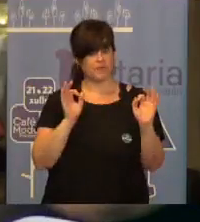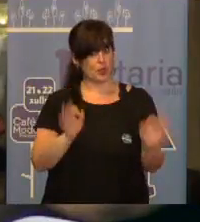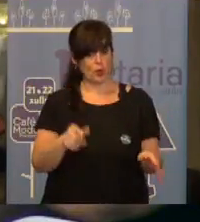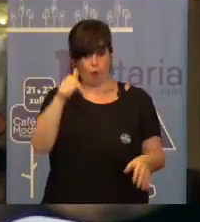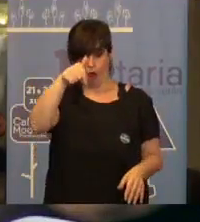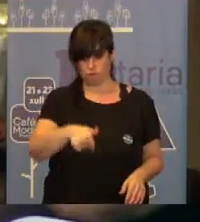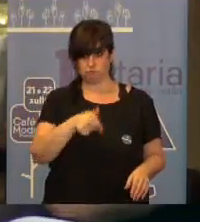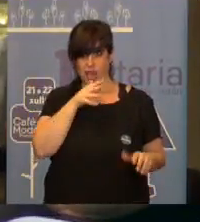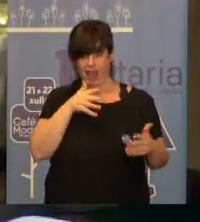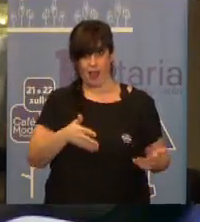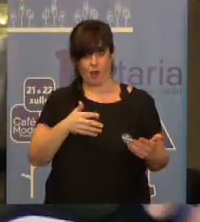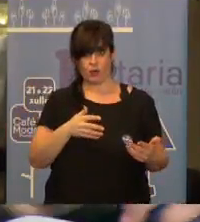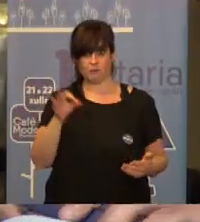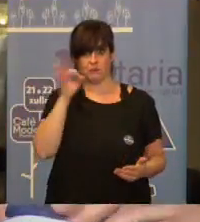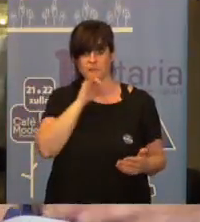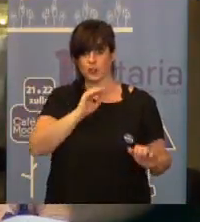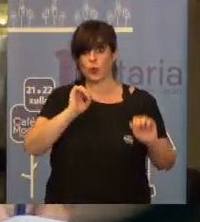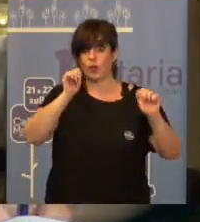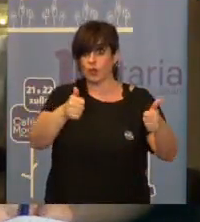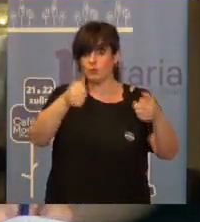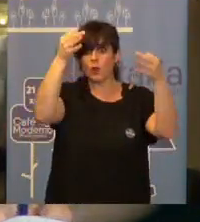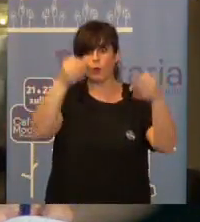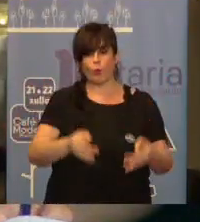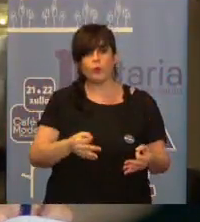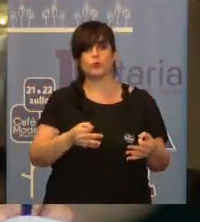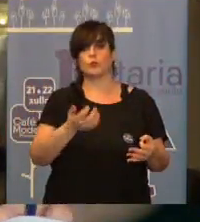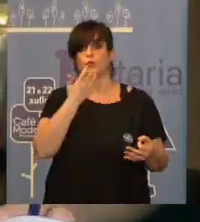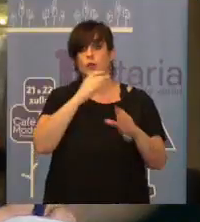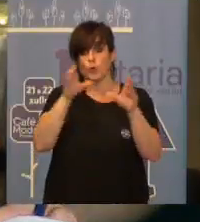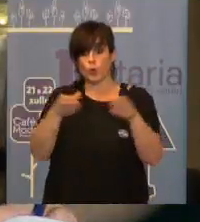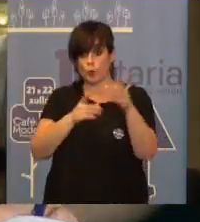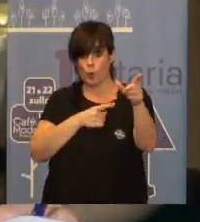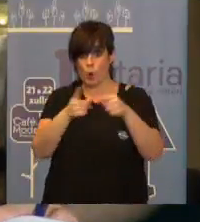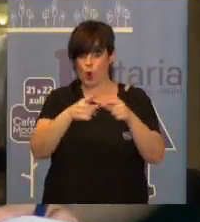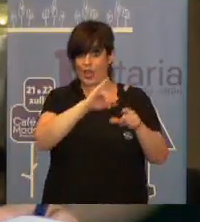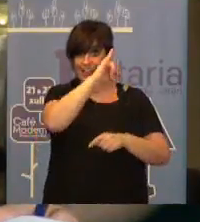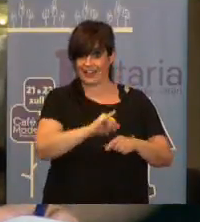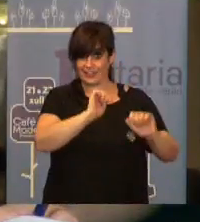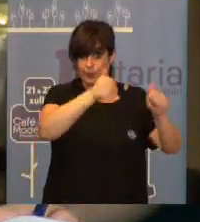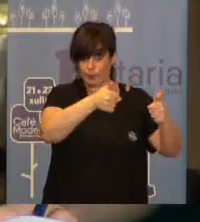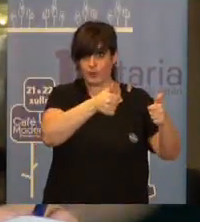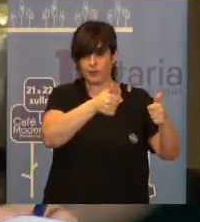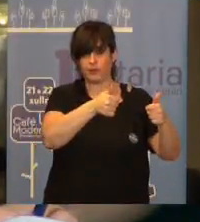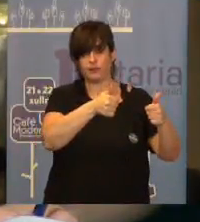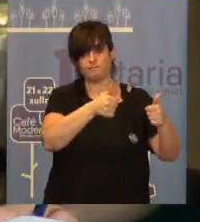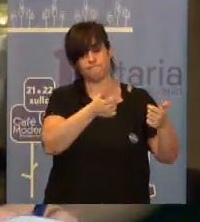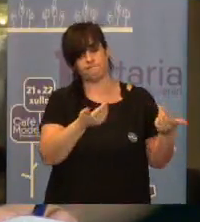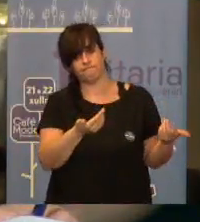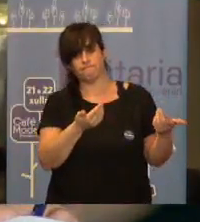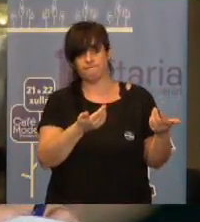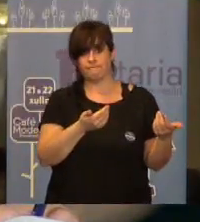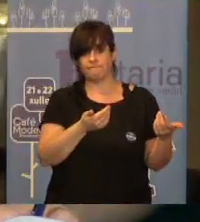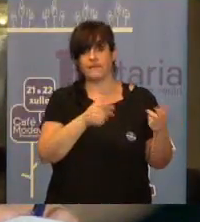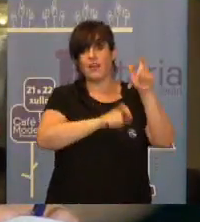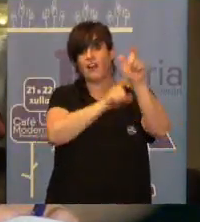non? Cando a crisis do contenedor fundamental do antifraguismo, que era o BNG, entrou en crisis, había tamén os que, quedando na UPG,